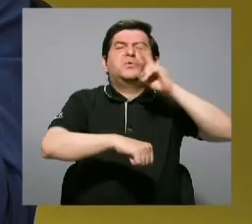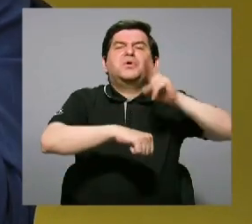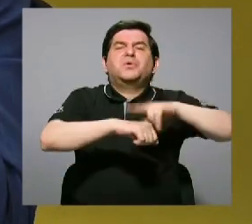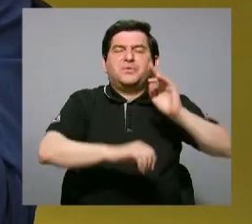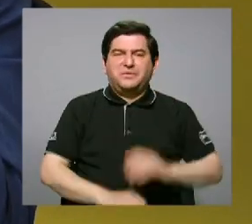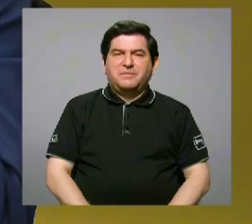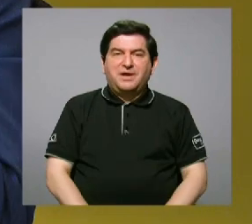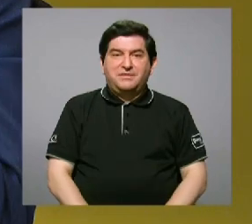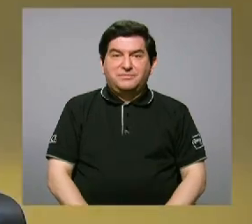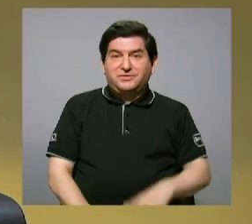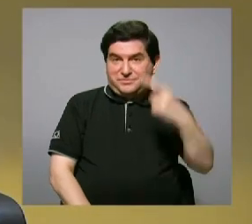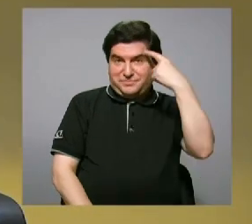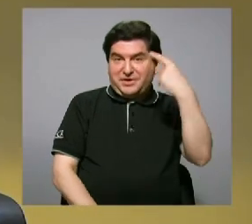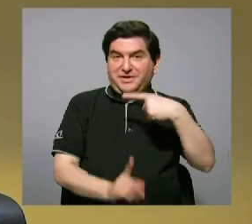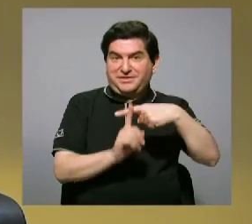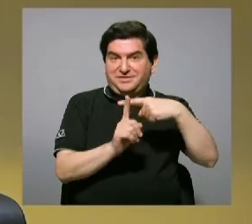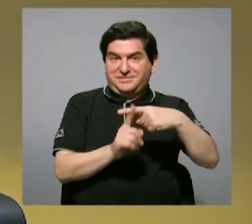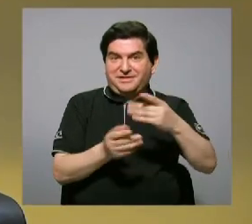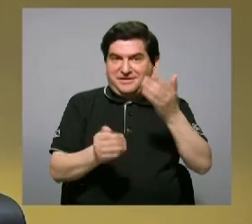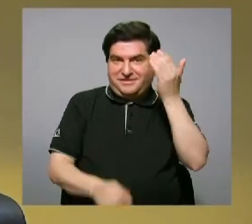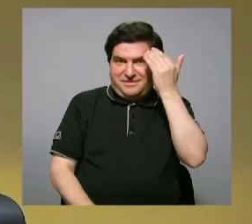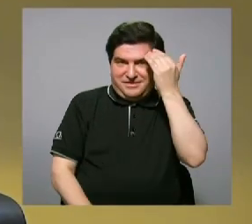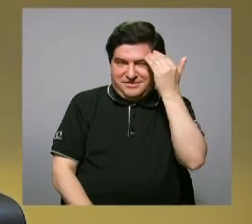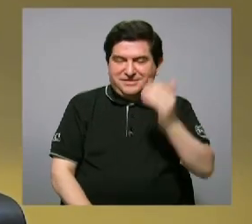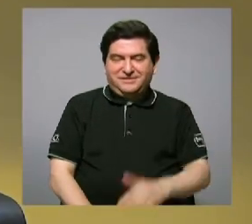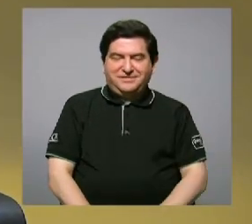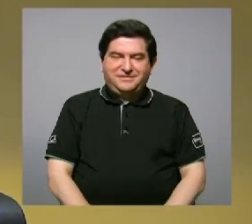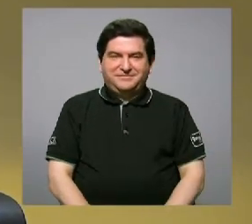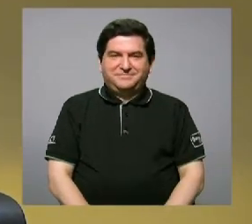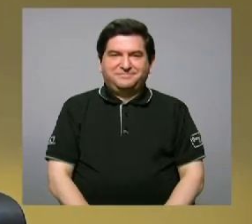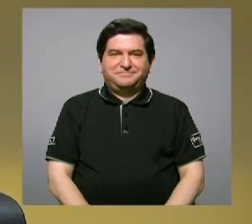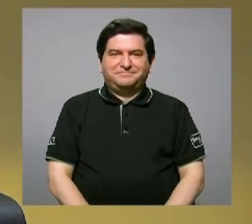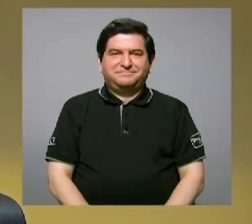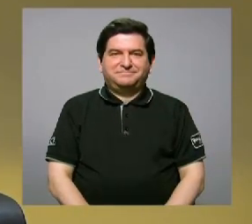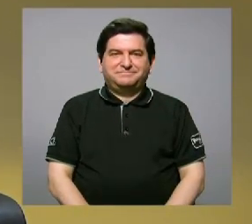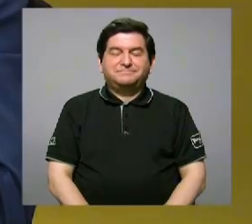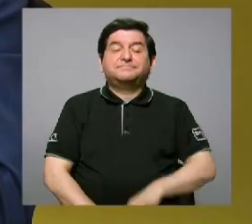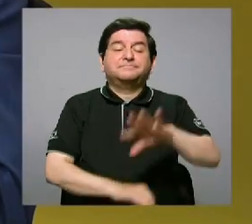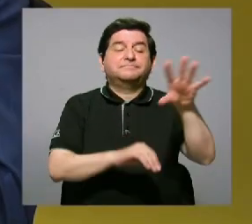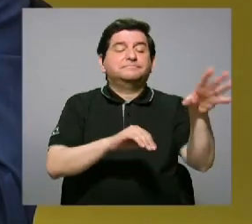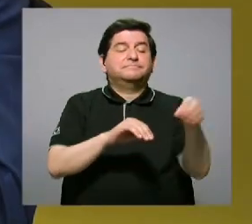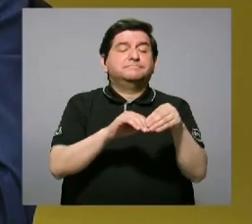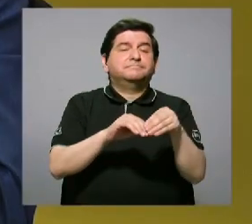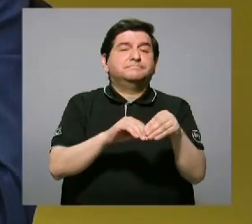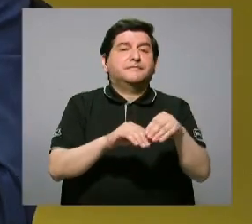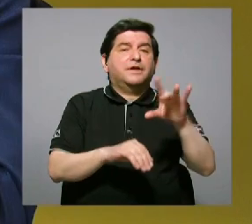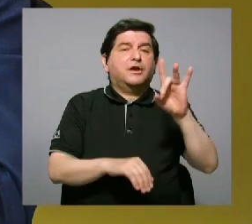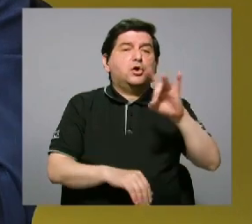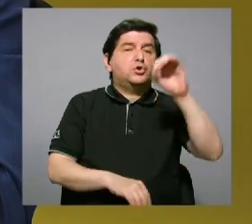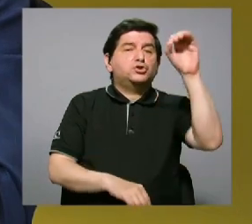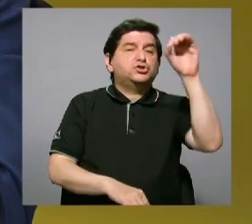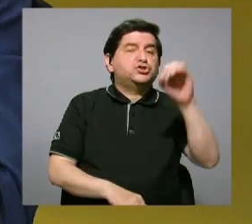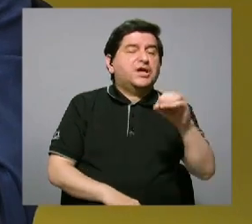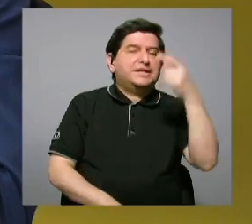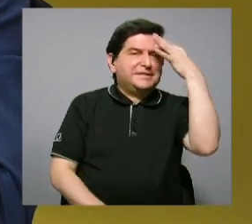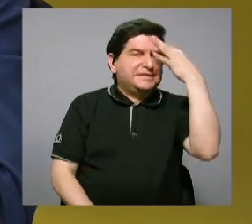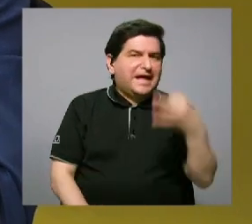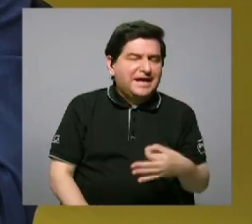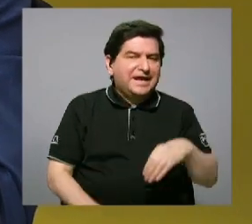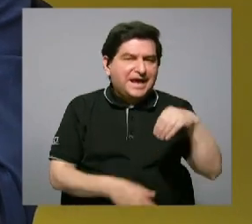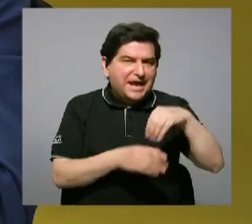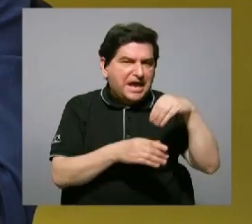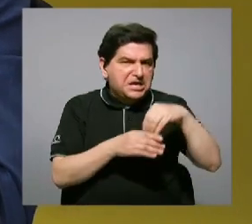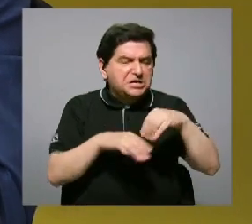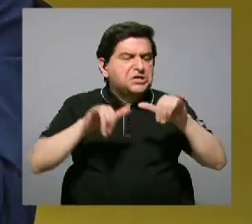sea, somos optimistas, ¿verdad? En cuanto a lo que sabemos, para lo que ocupamos, ¿verdad? Además, un 80% considera que sus ingresos